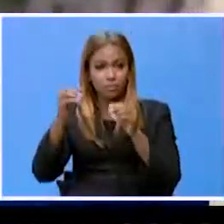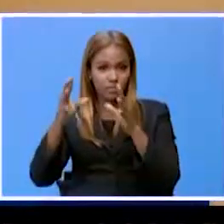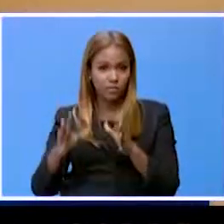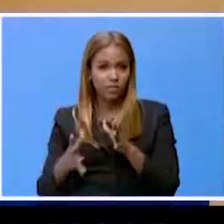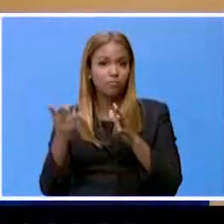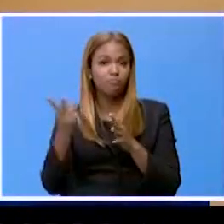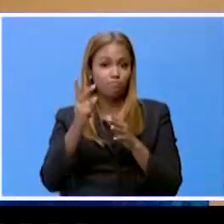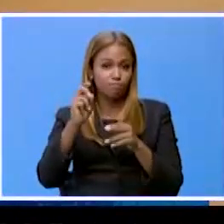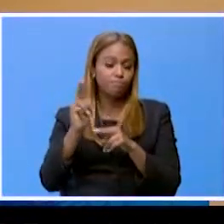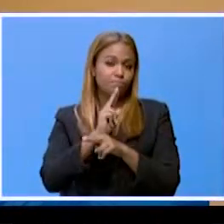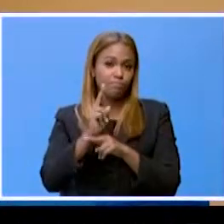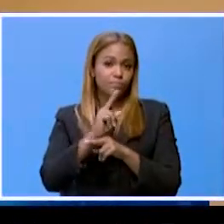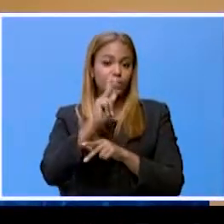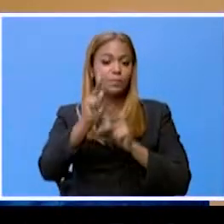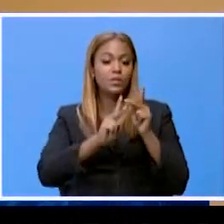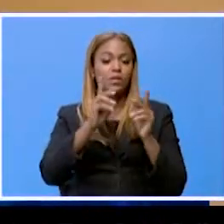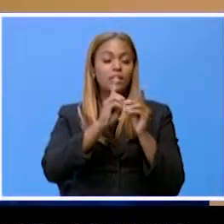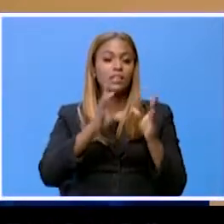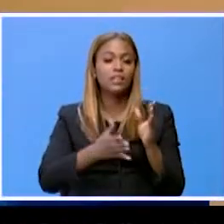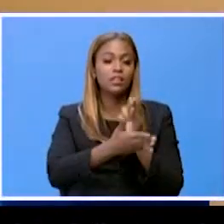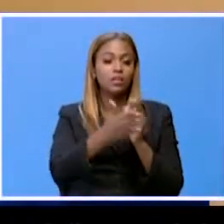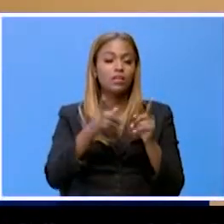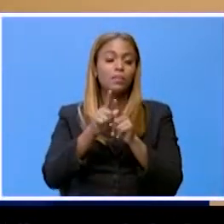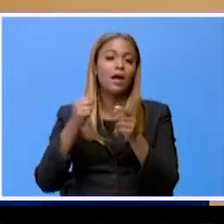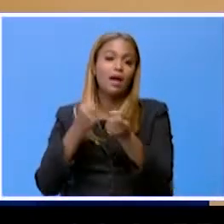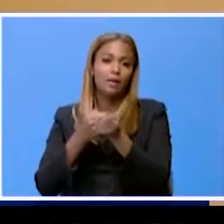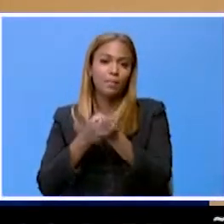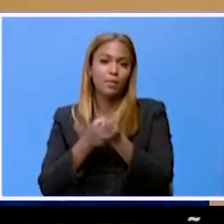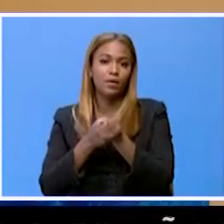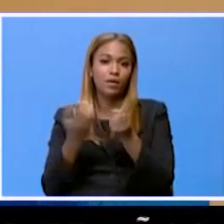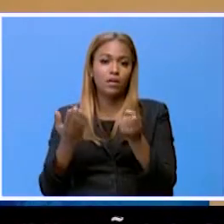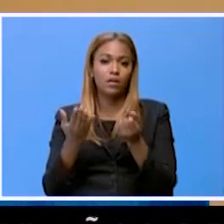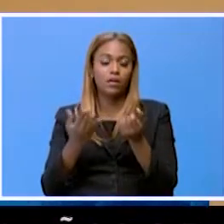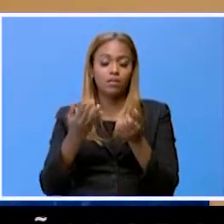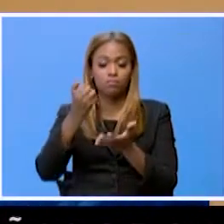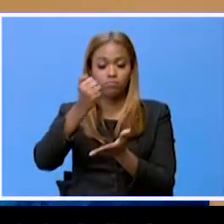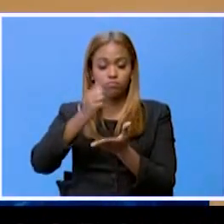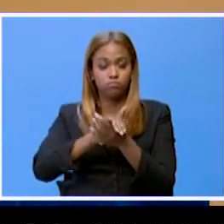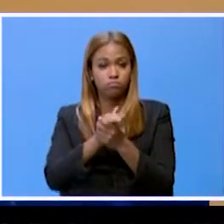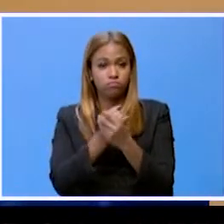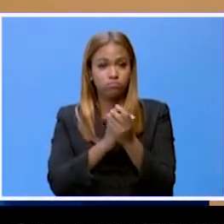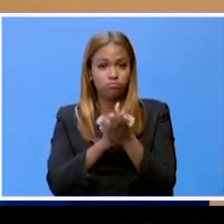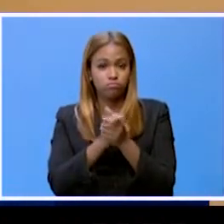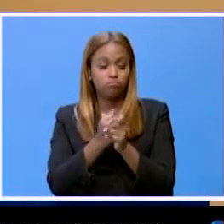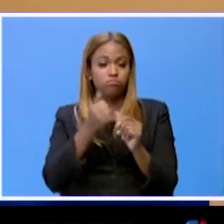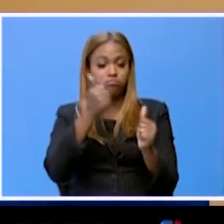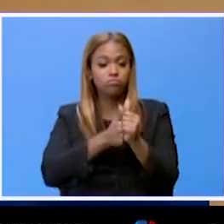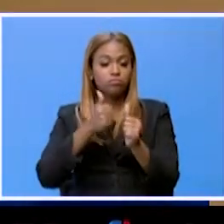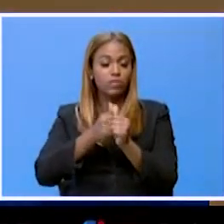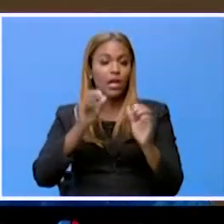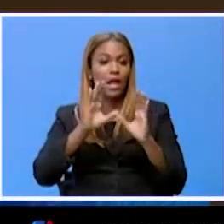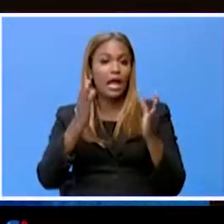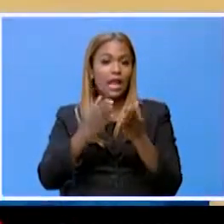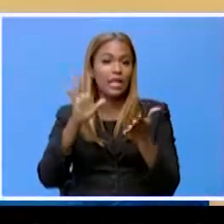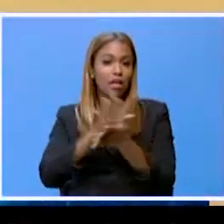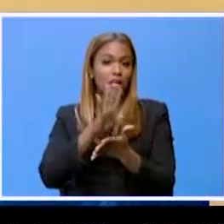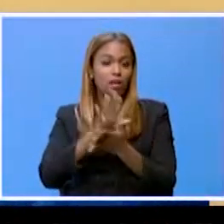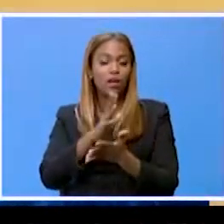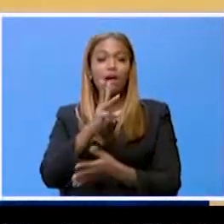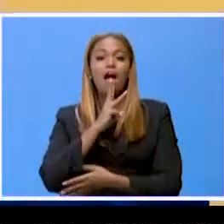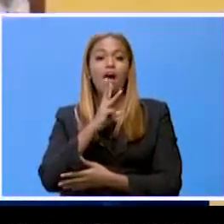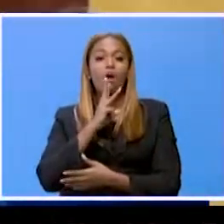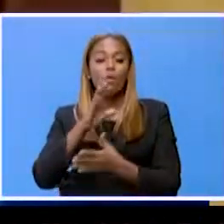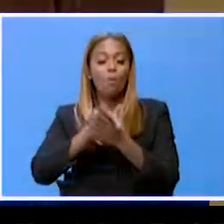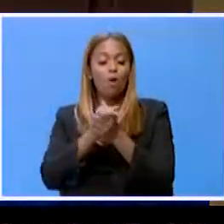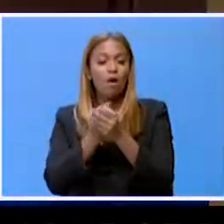docentes, el personal directivo y de apoyo, dispensadores con gel, desinfectantes en cada aula, agua y